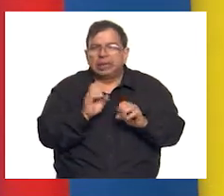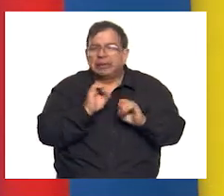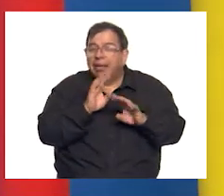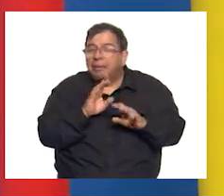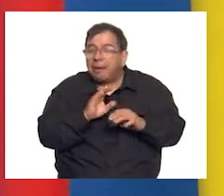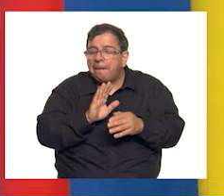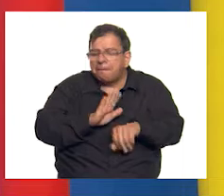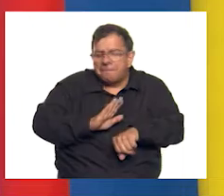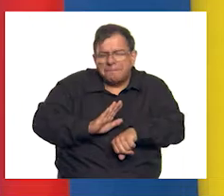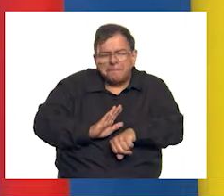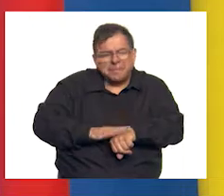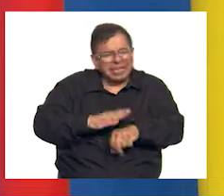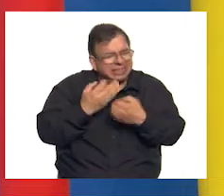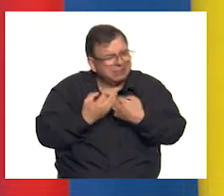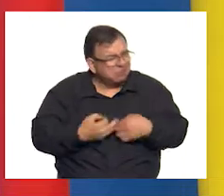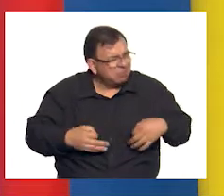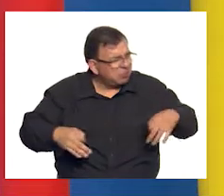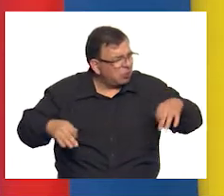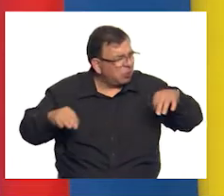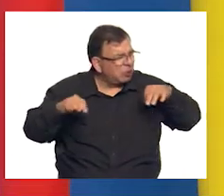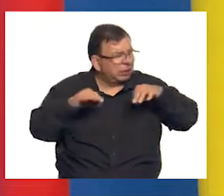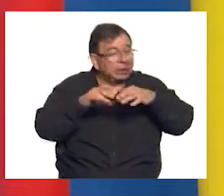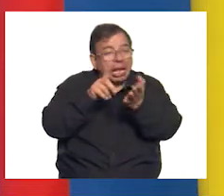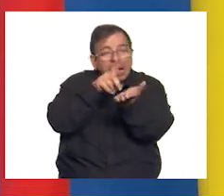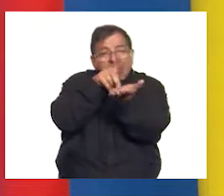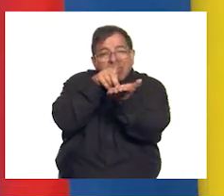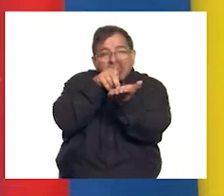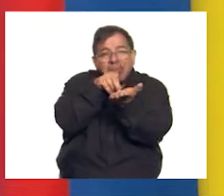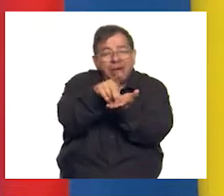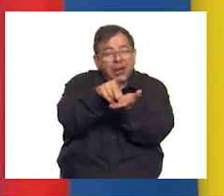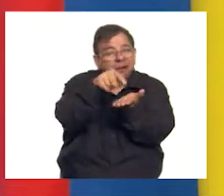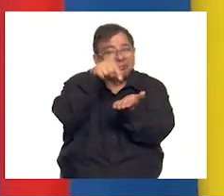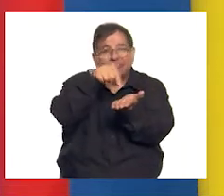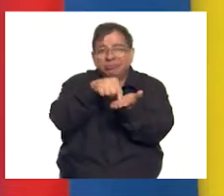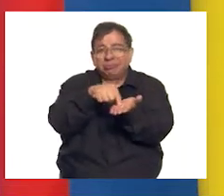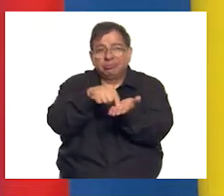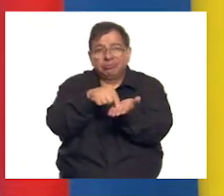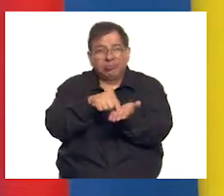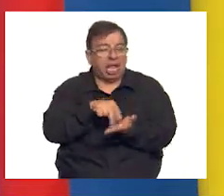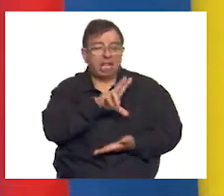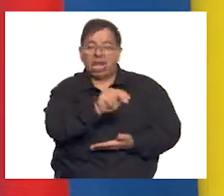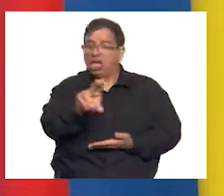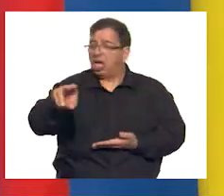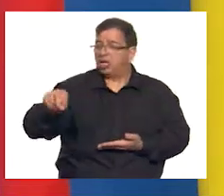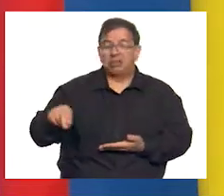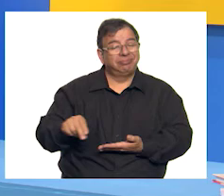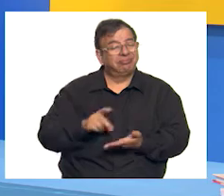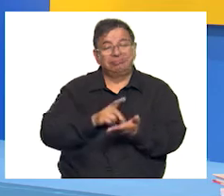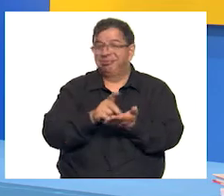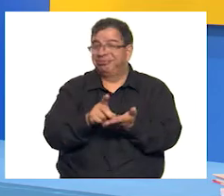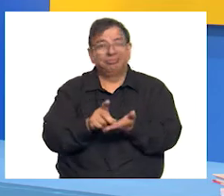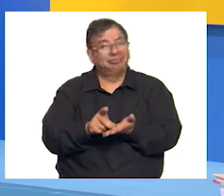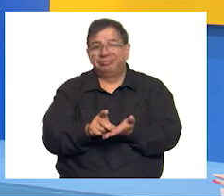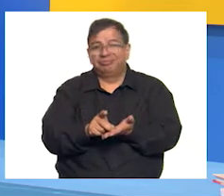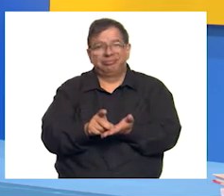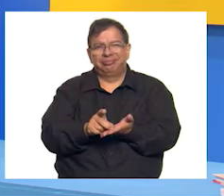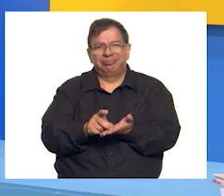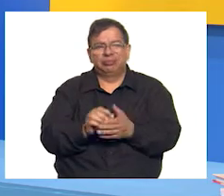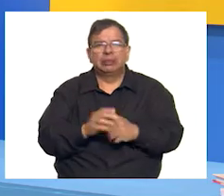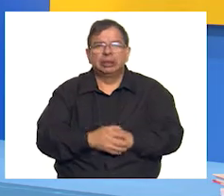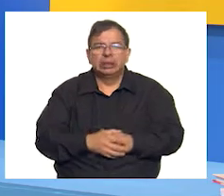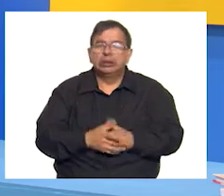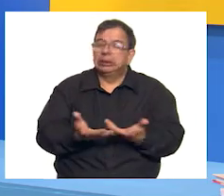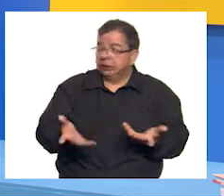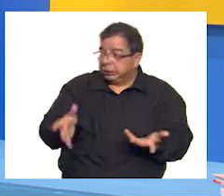vez más importante porque es un derecho que no puede ser negado a sus hablantes. Estoy completamente de